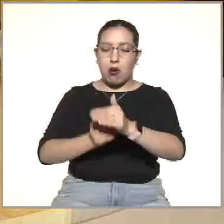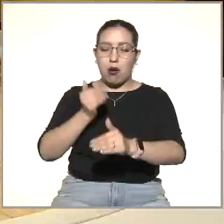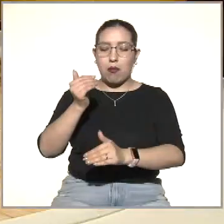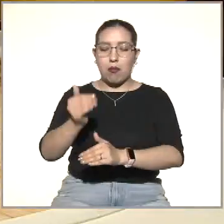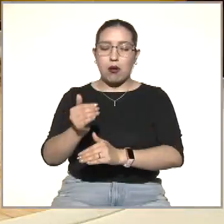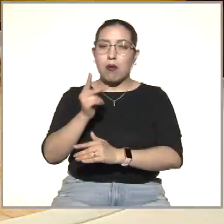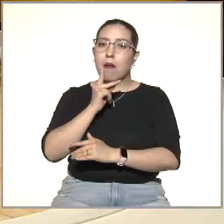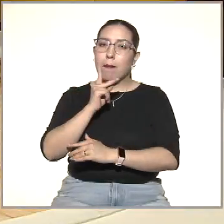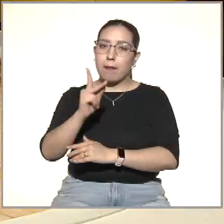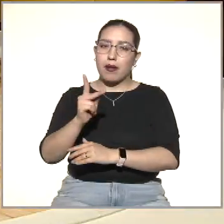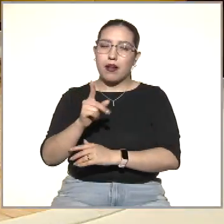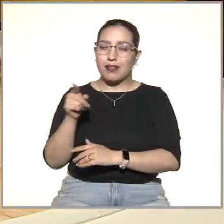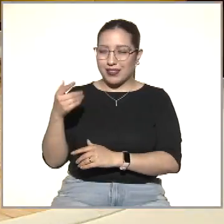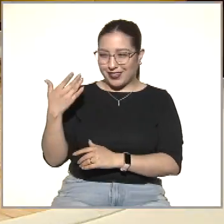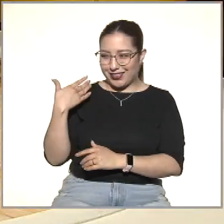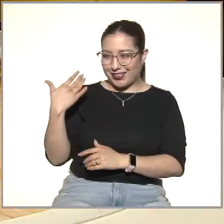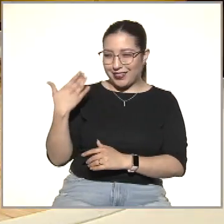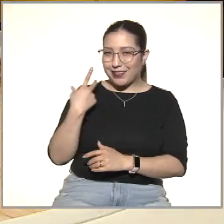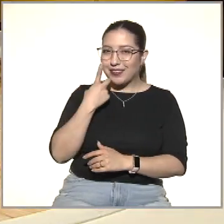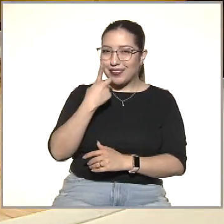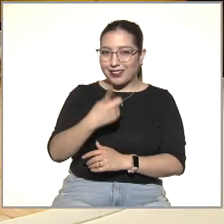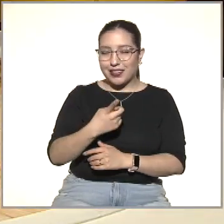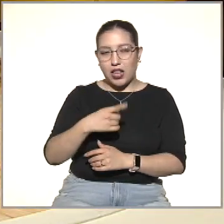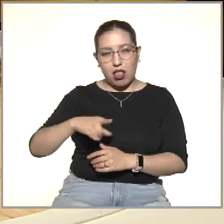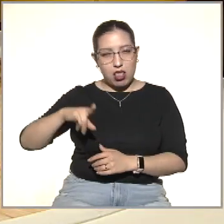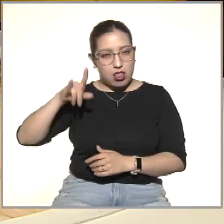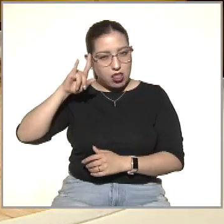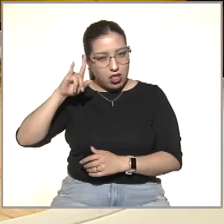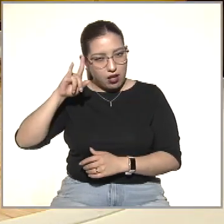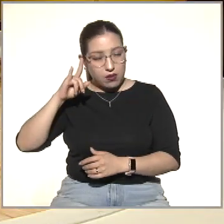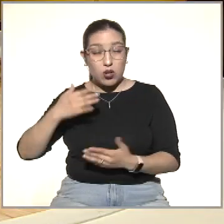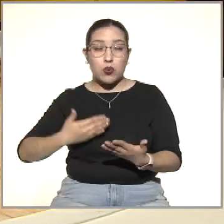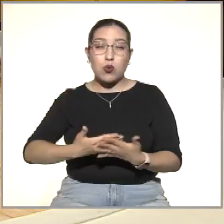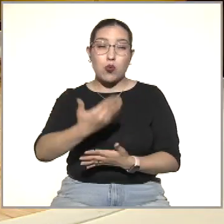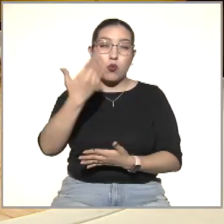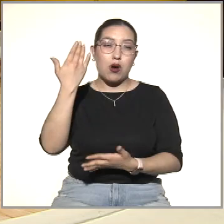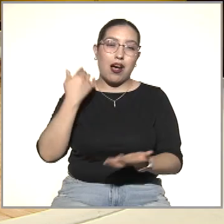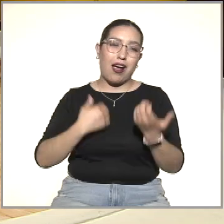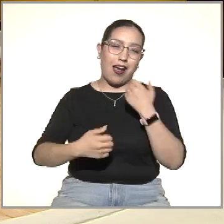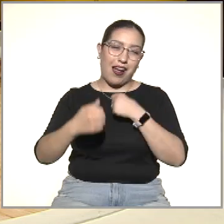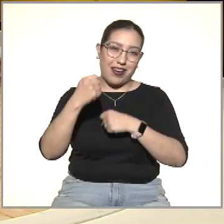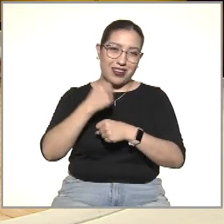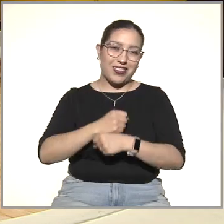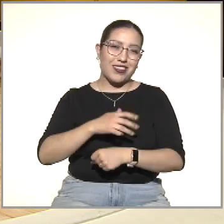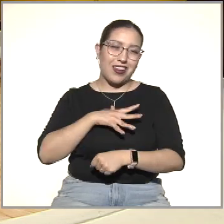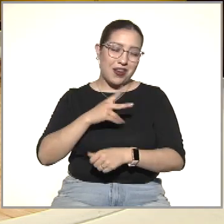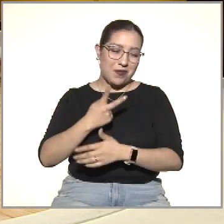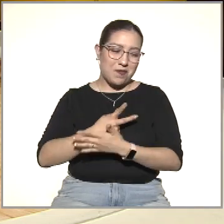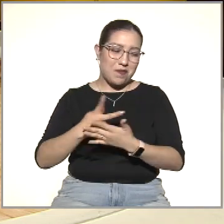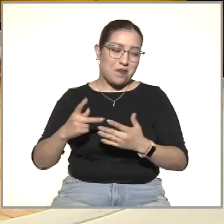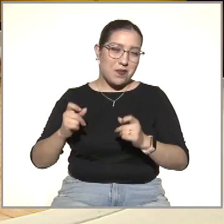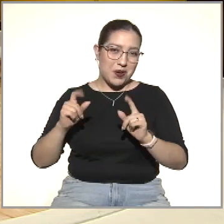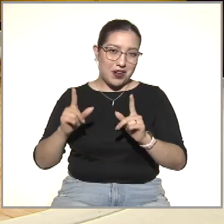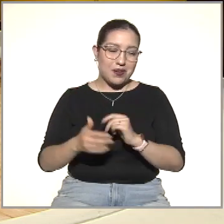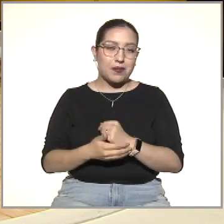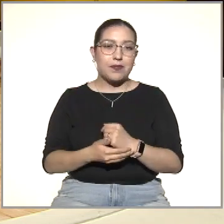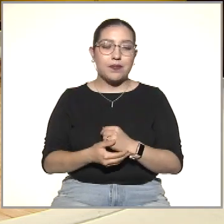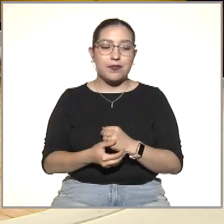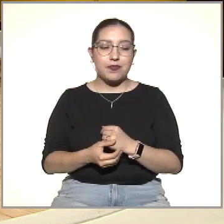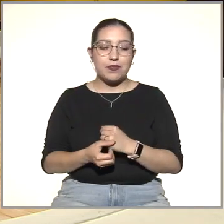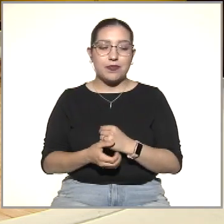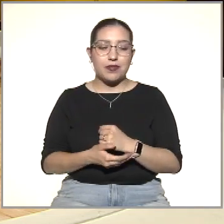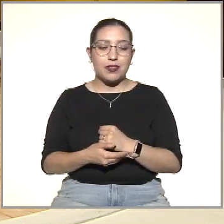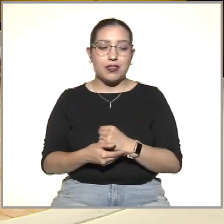dijiste el diablo, tuvimos un programa hace algunos años donde nos vinieron a platicar los